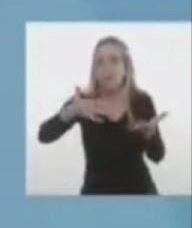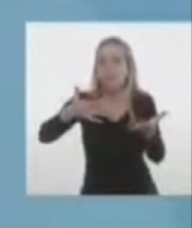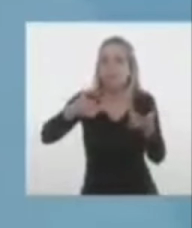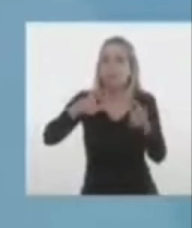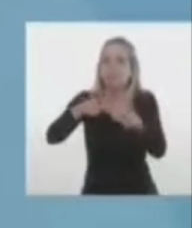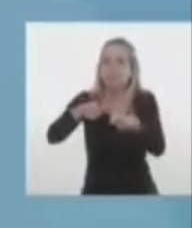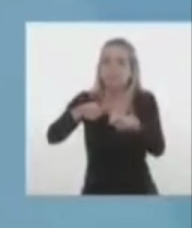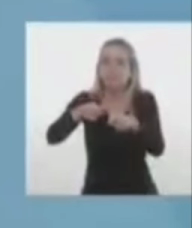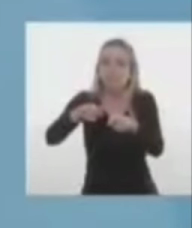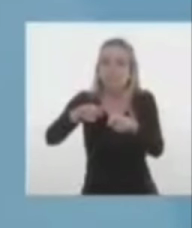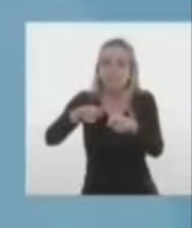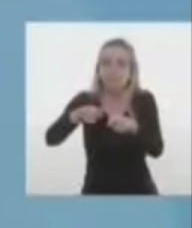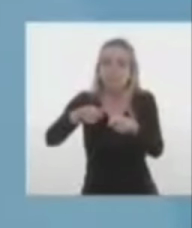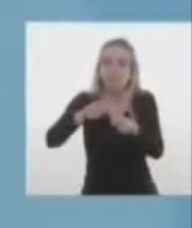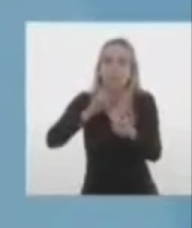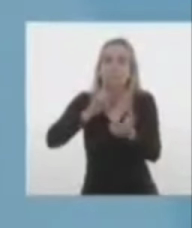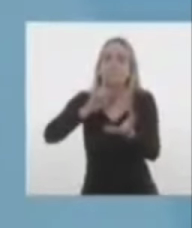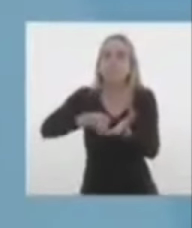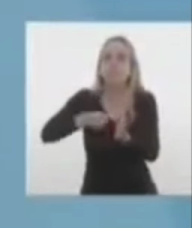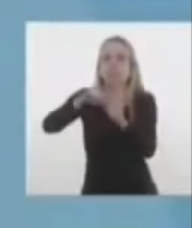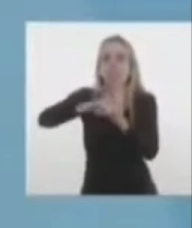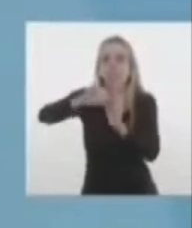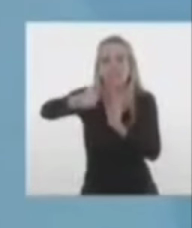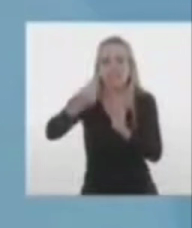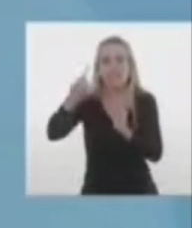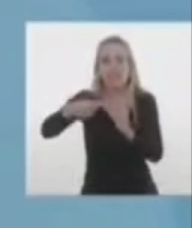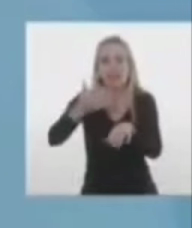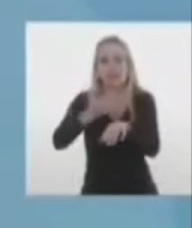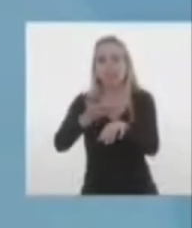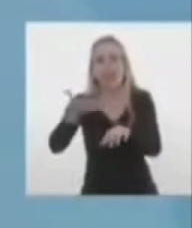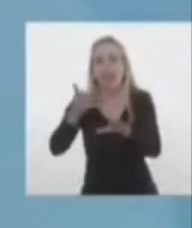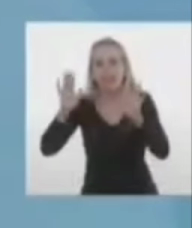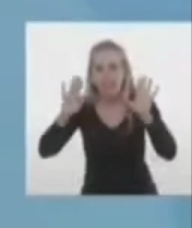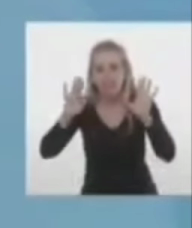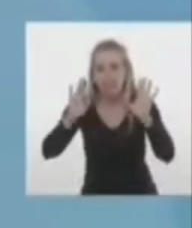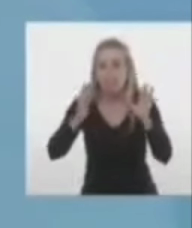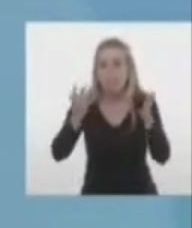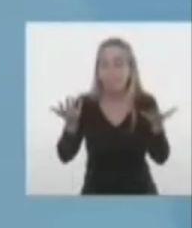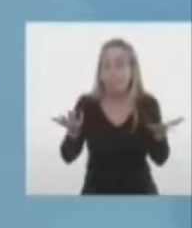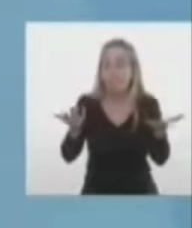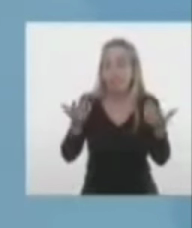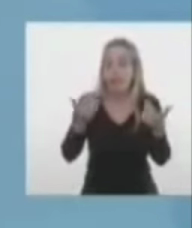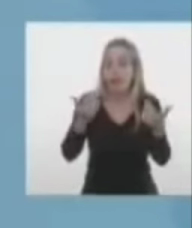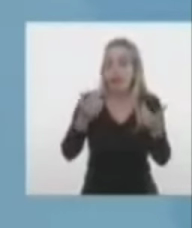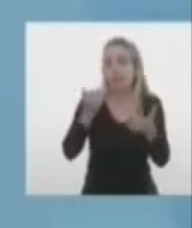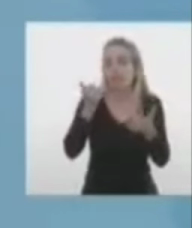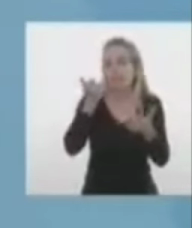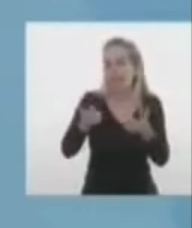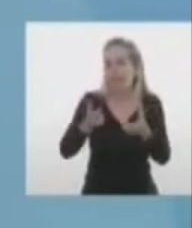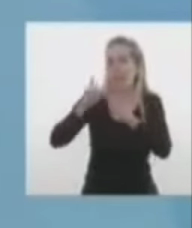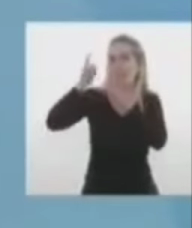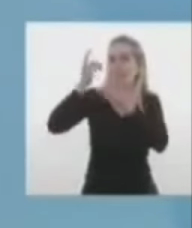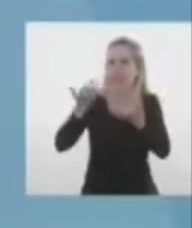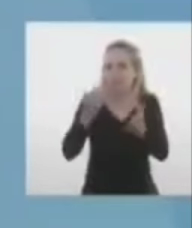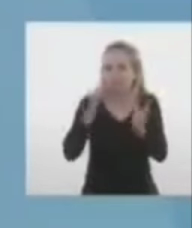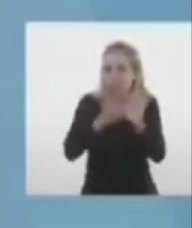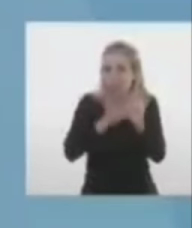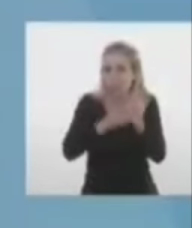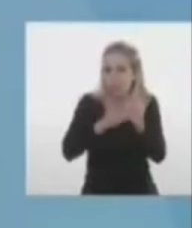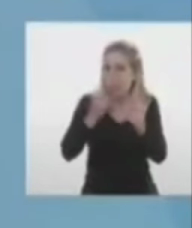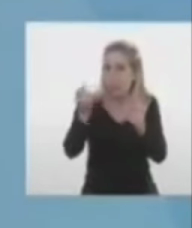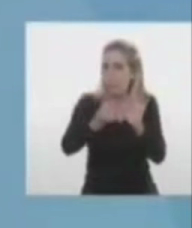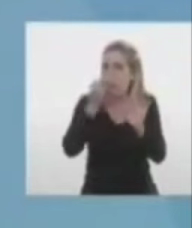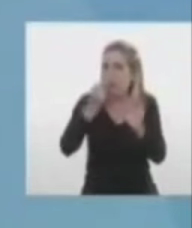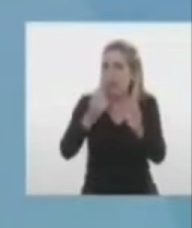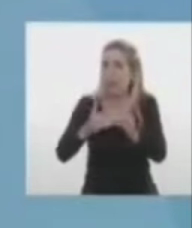cual cosa, y no podés cumplir porque claramente el objetivo de Alberto era resolver los problemas judiciales que tenía Cristina, pasa esto.